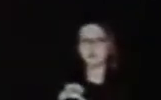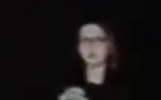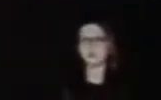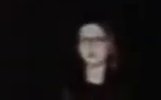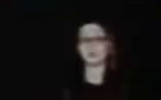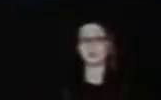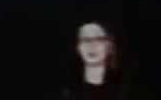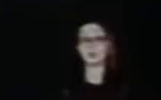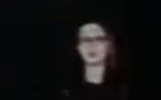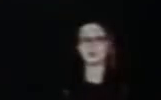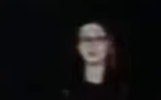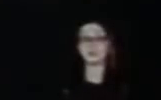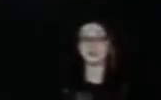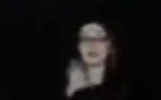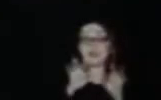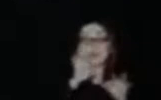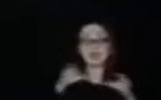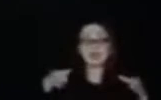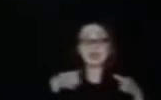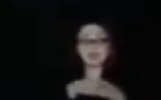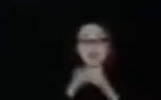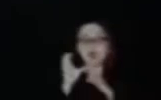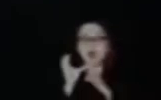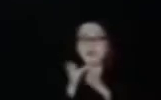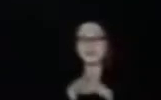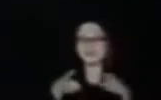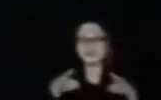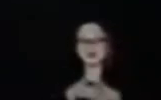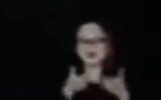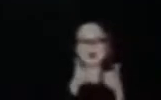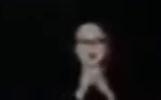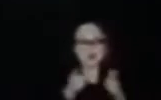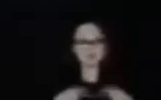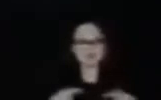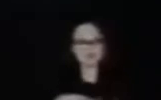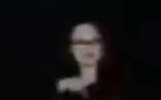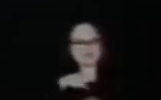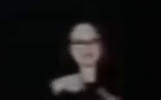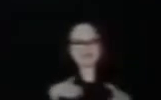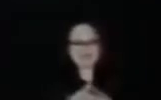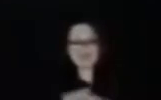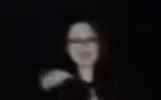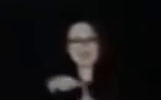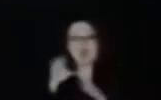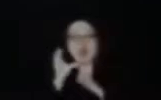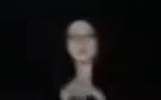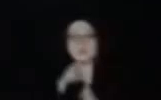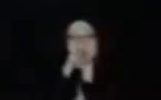constituye una comisión de la verdad para castigar